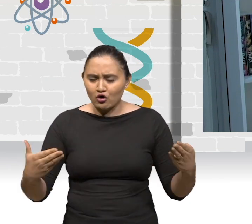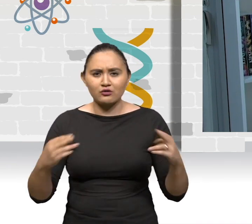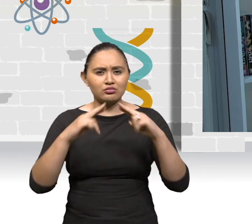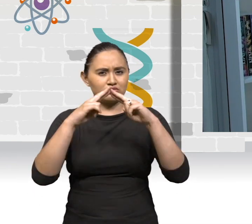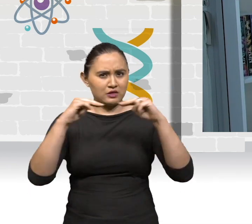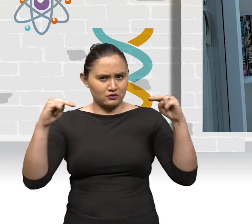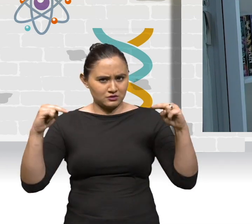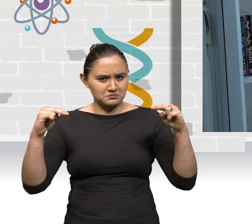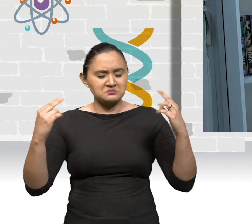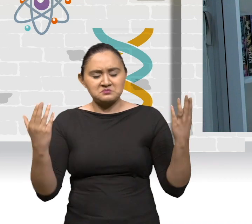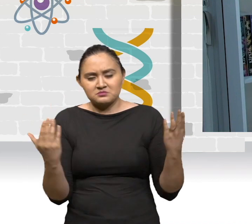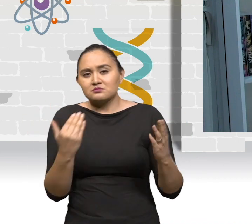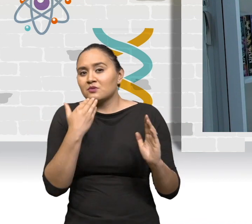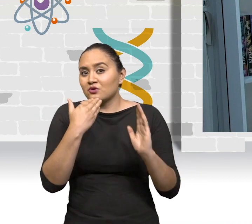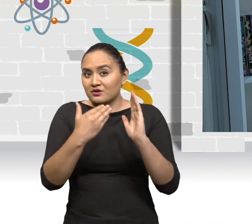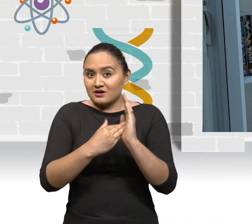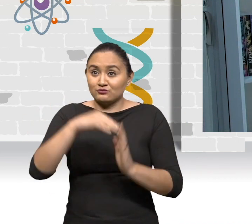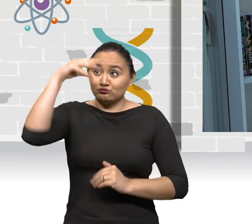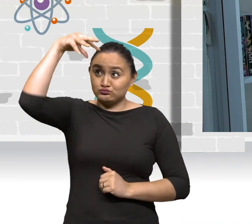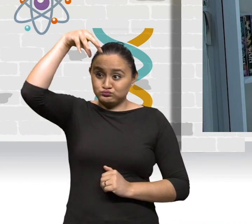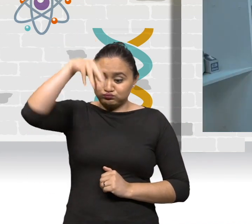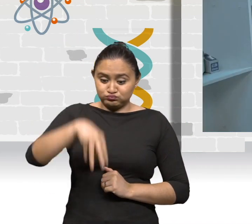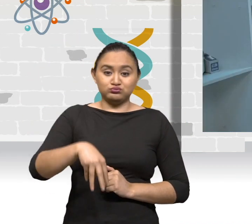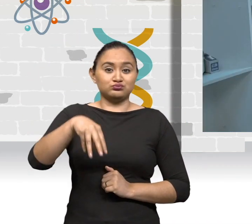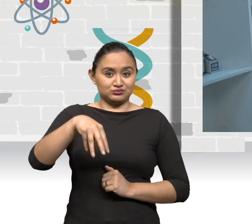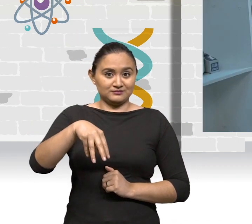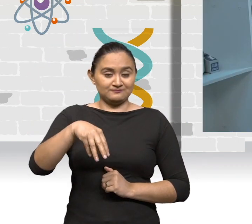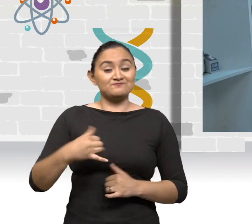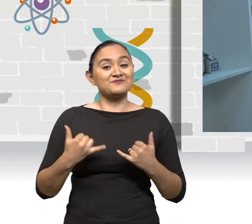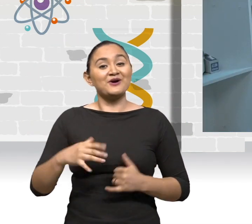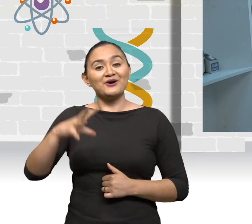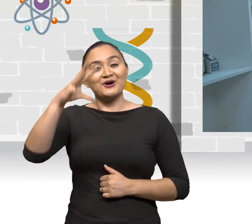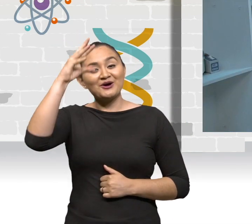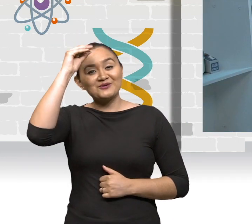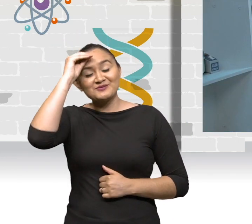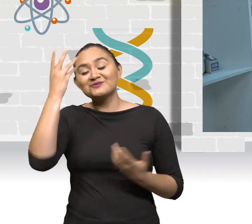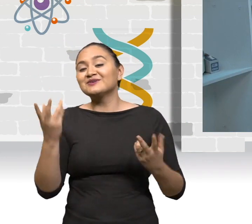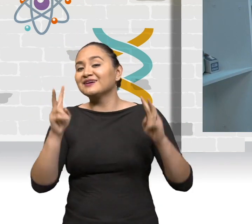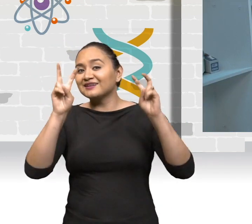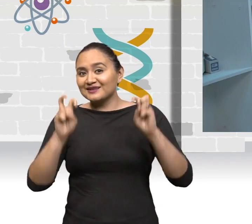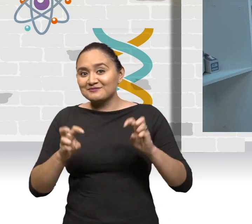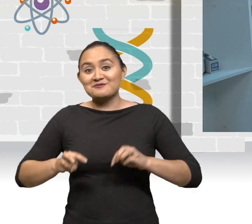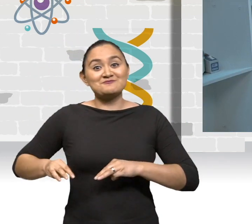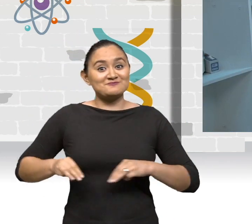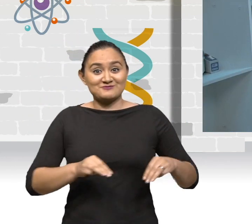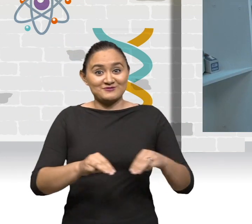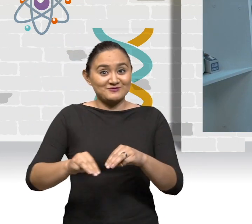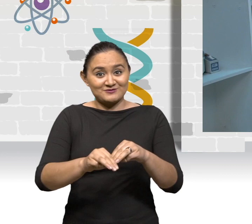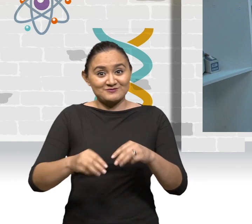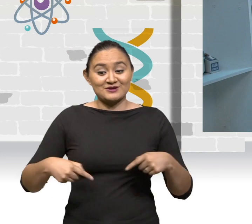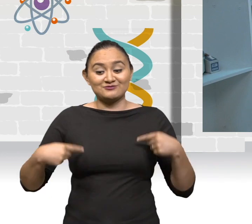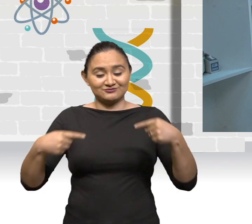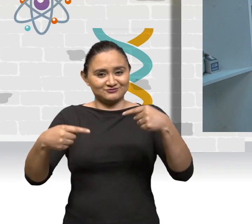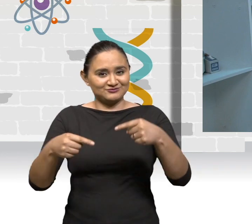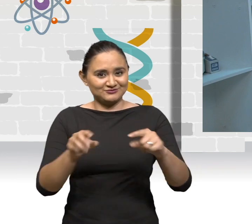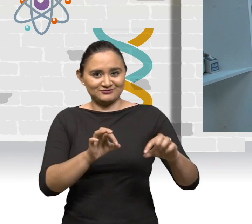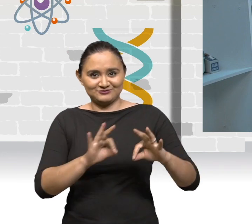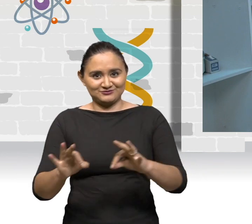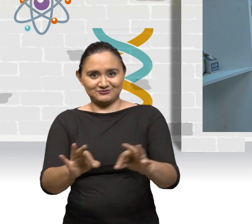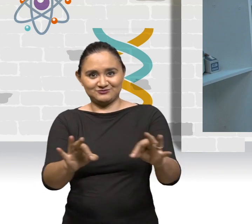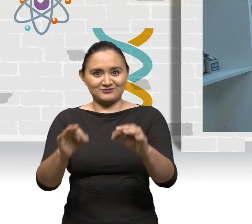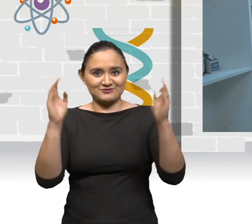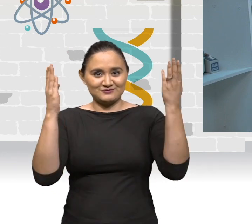naturaleza, como por ejemplo la caída libre. En nuestra clase Profe Youtuber de Física hablaremos sobre